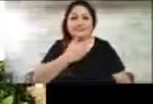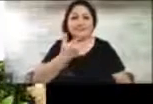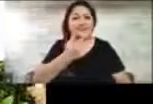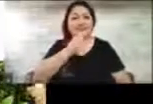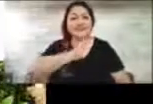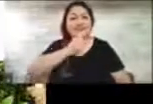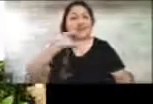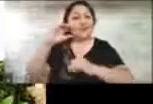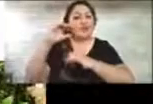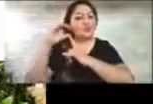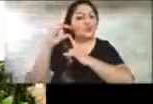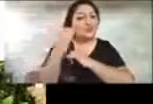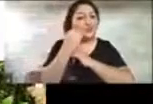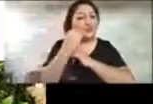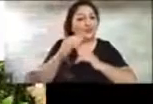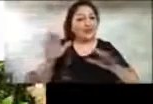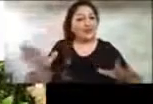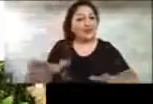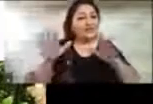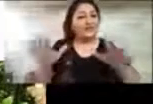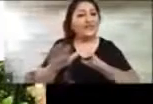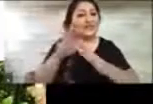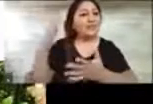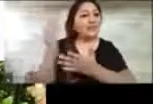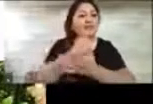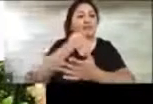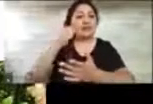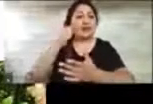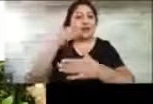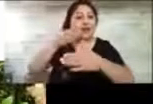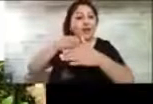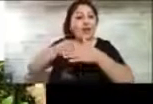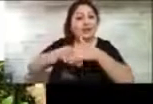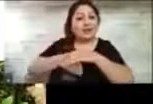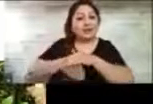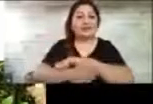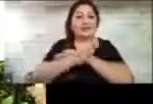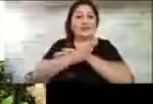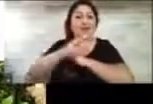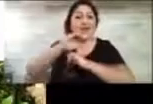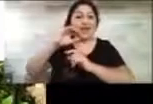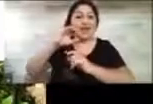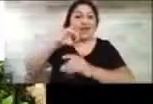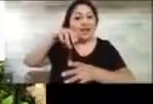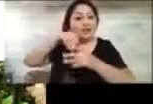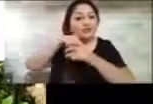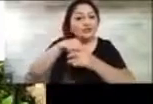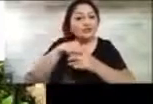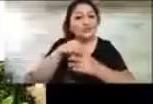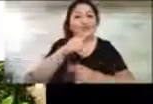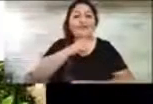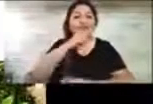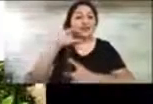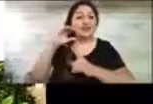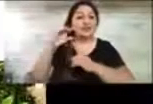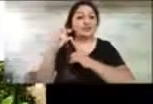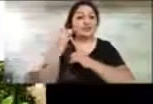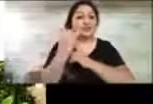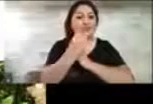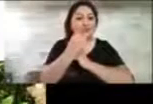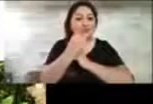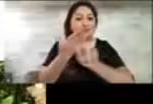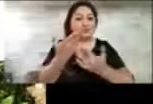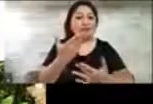haciendo para alcanzar la inclusión y la accesibilidad a veces quedan mermados por esta falta de cultura en nuestra sociedad y estas ganas de querer